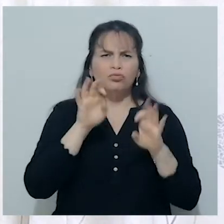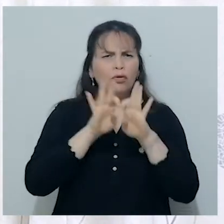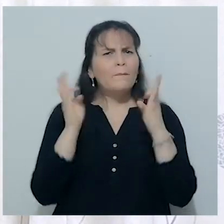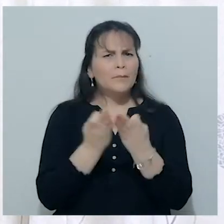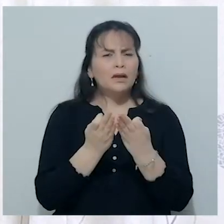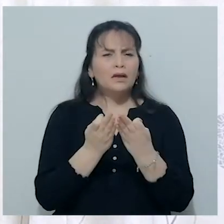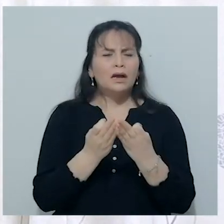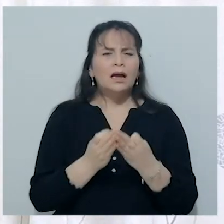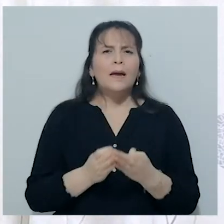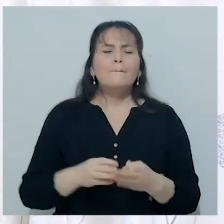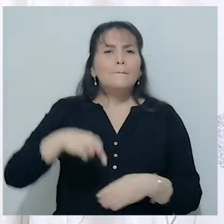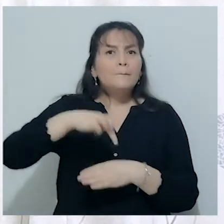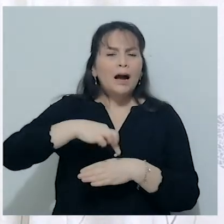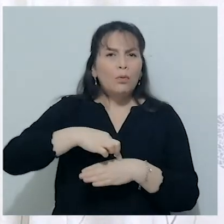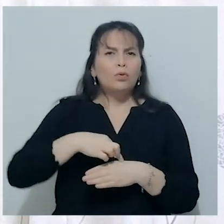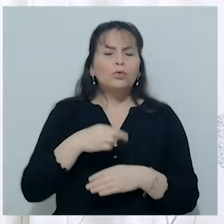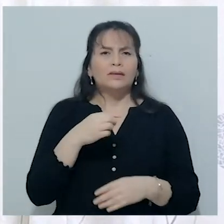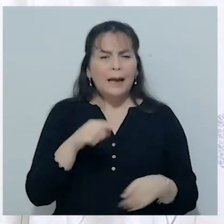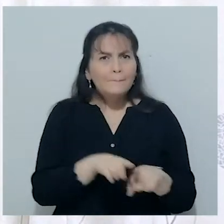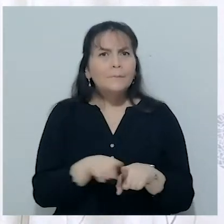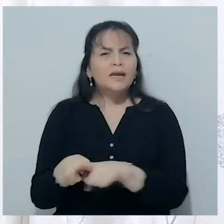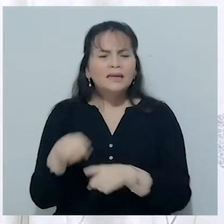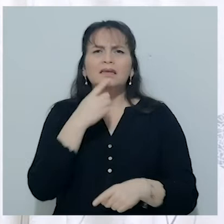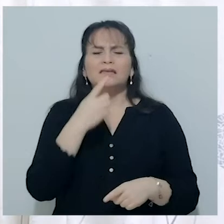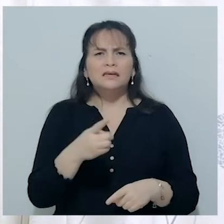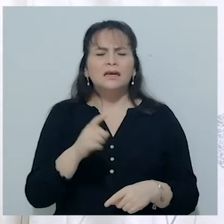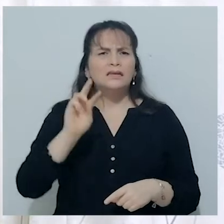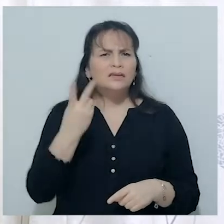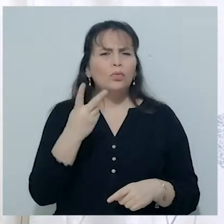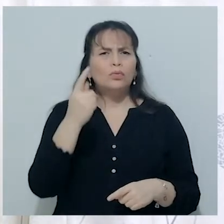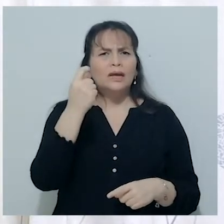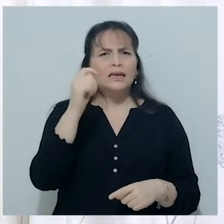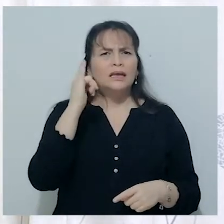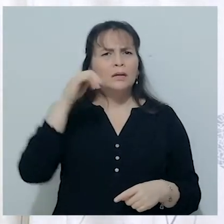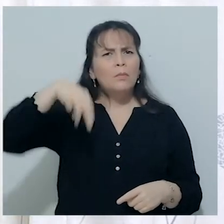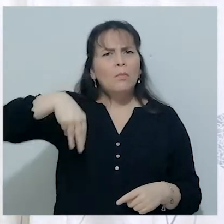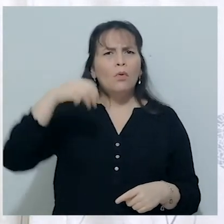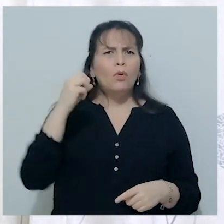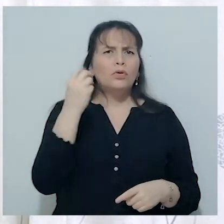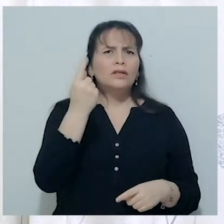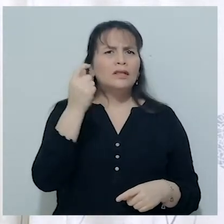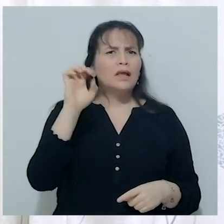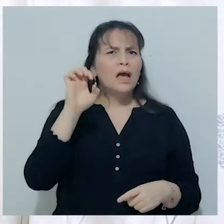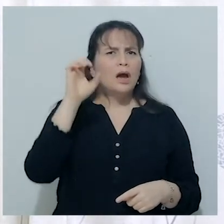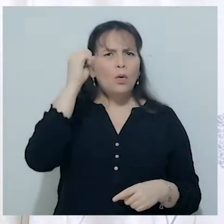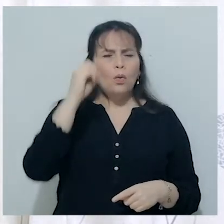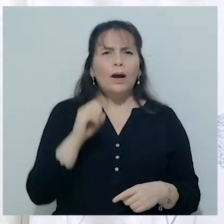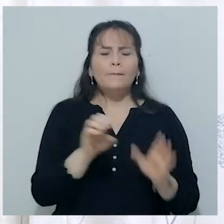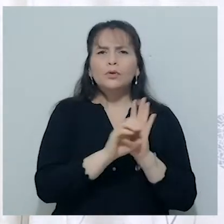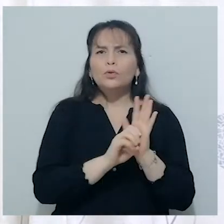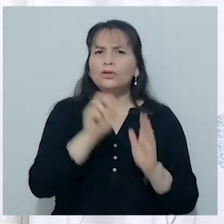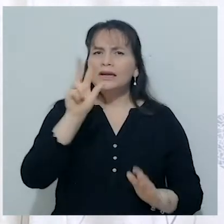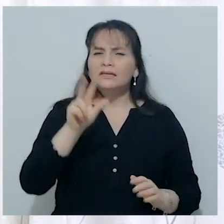familia. El mismo apóstol Pablo, declarando esto de forma clara, decía en 2 Timoteo capítulo 3,